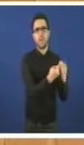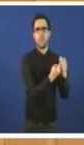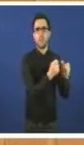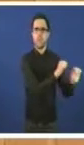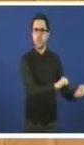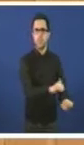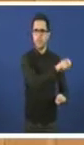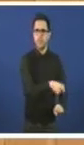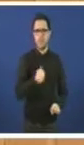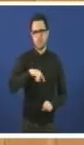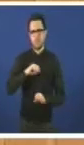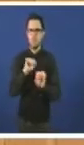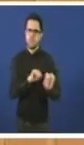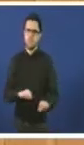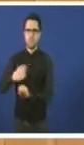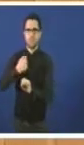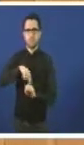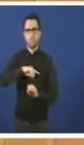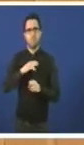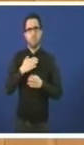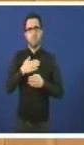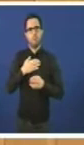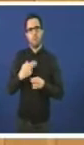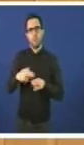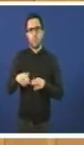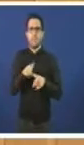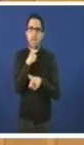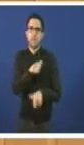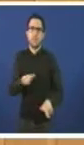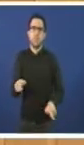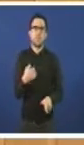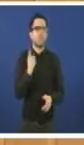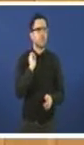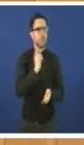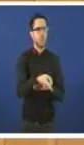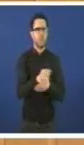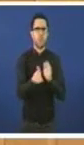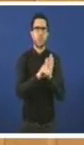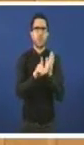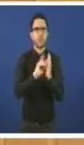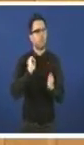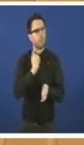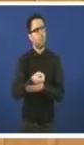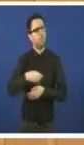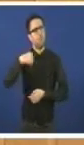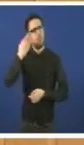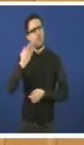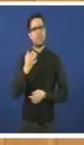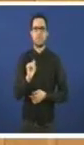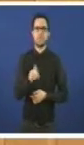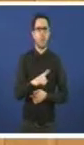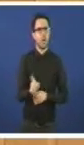está basada en algo mucho más importante que ustedes no una imposición por decreto no una imposición porque si estaba sea da una